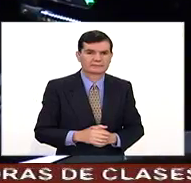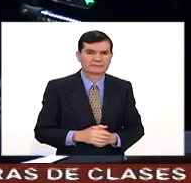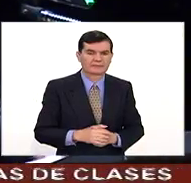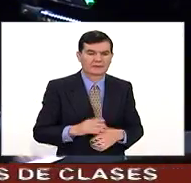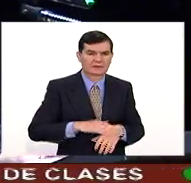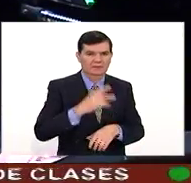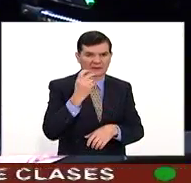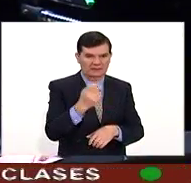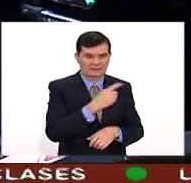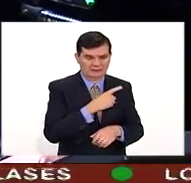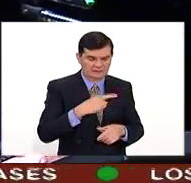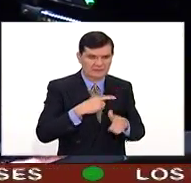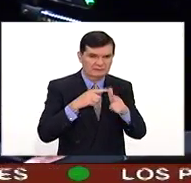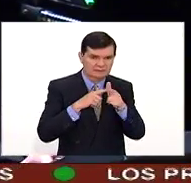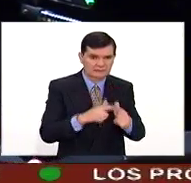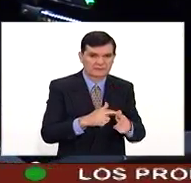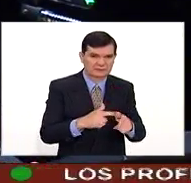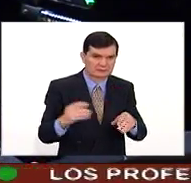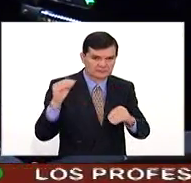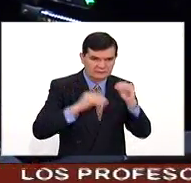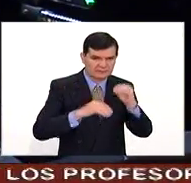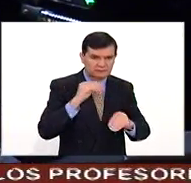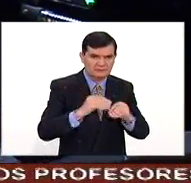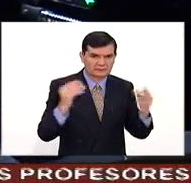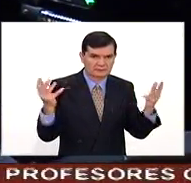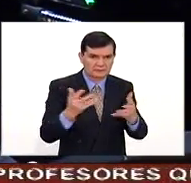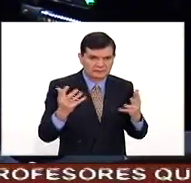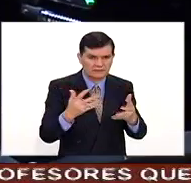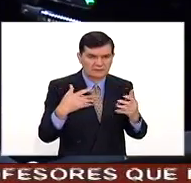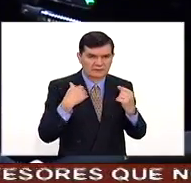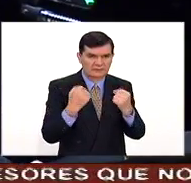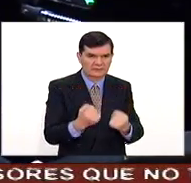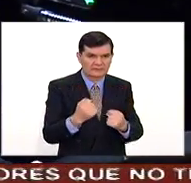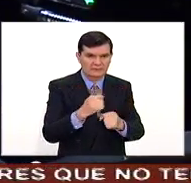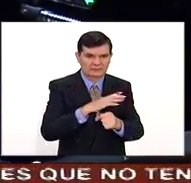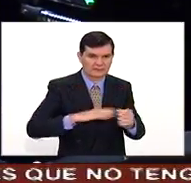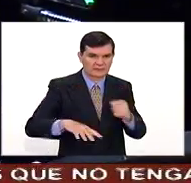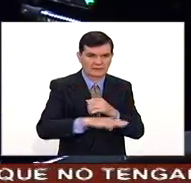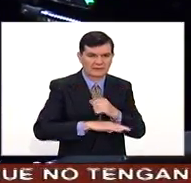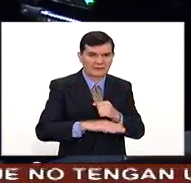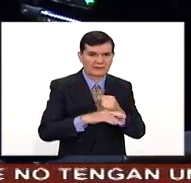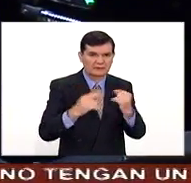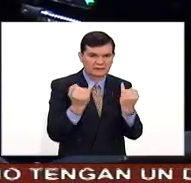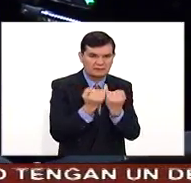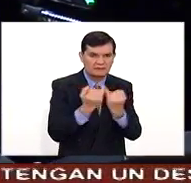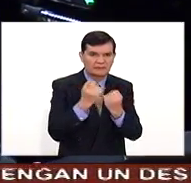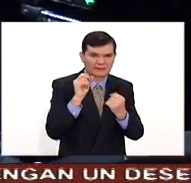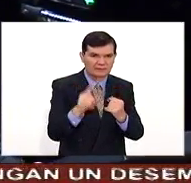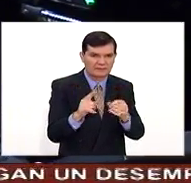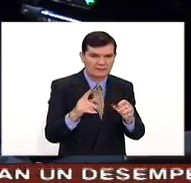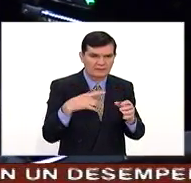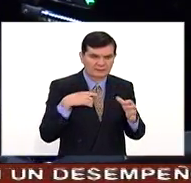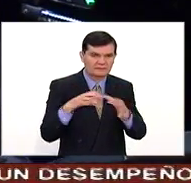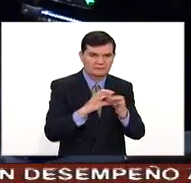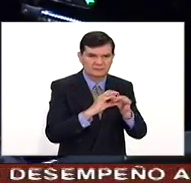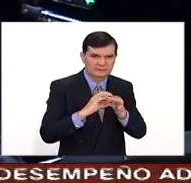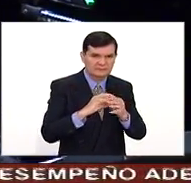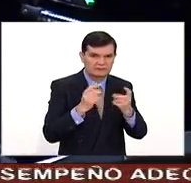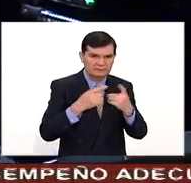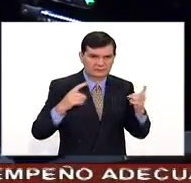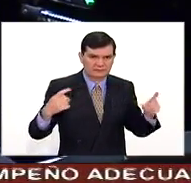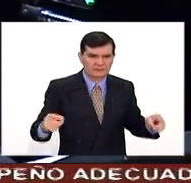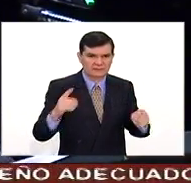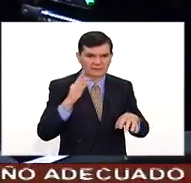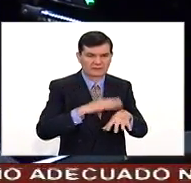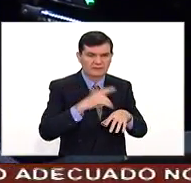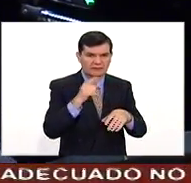Por ello debemos seguir invirtiendo en la creación y mejoramiento de la infraestructura, también en la consolidación y desarrollo